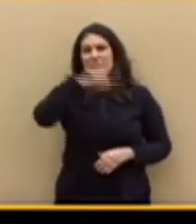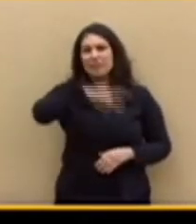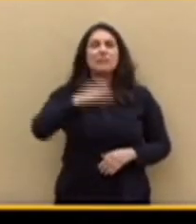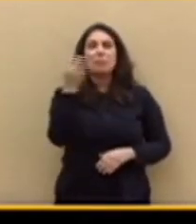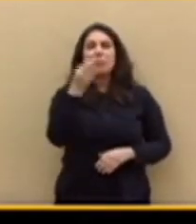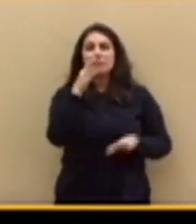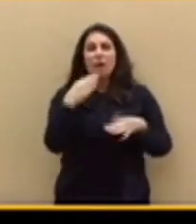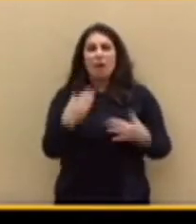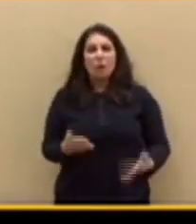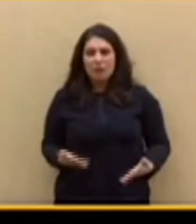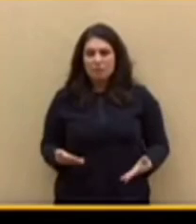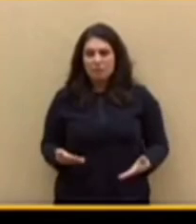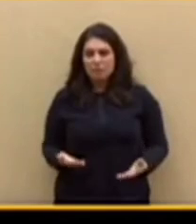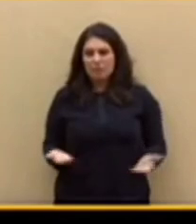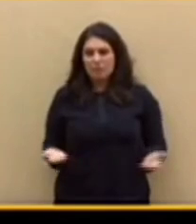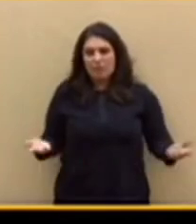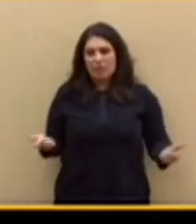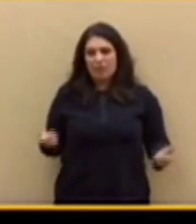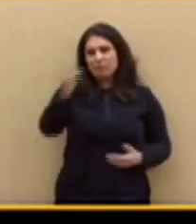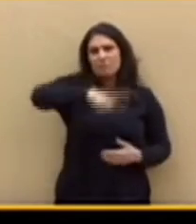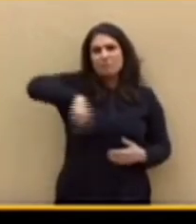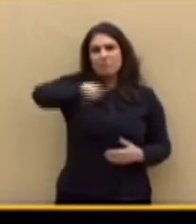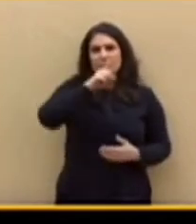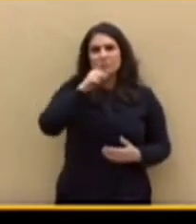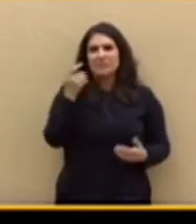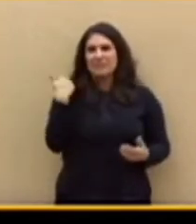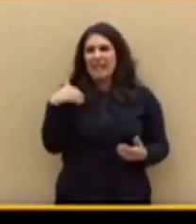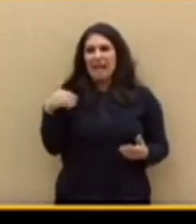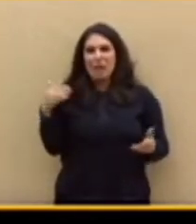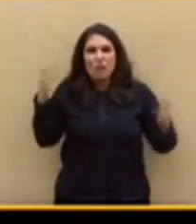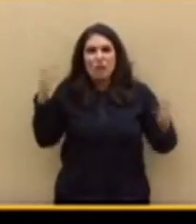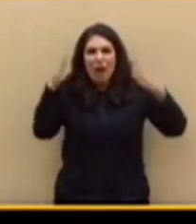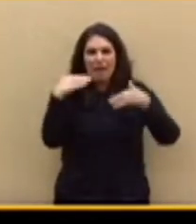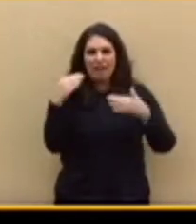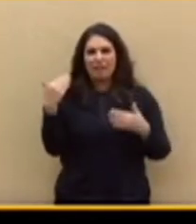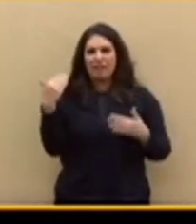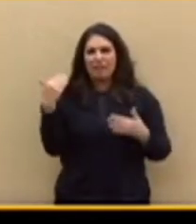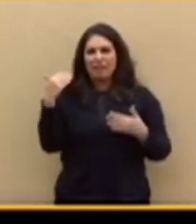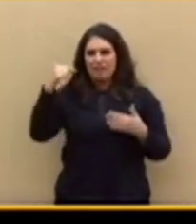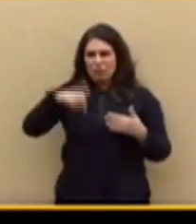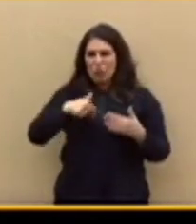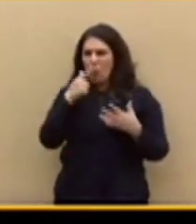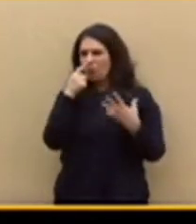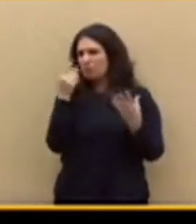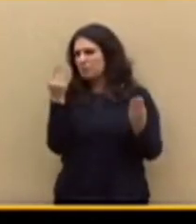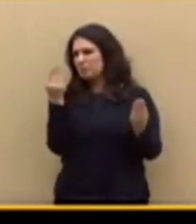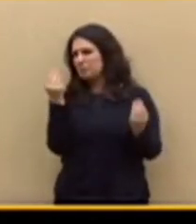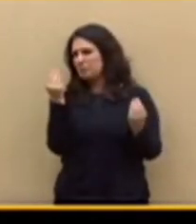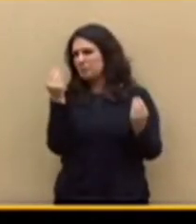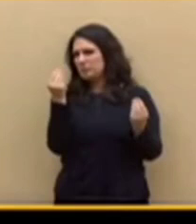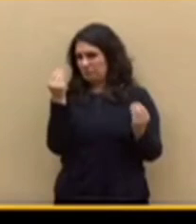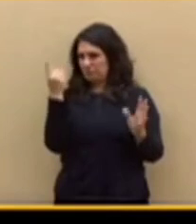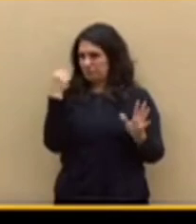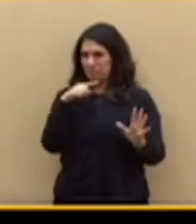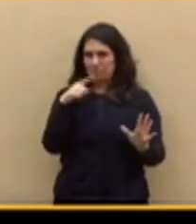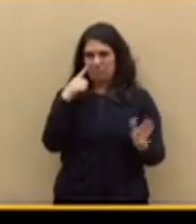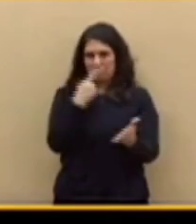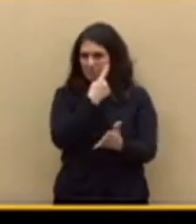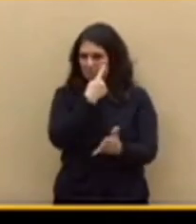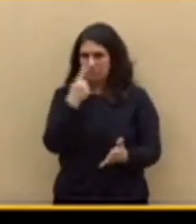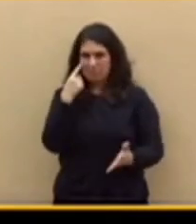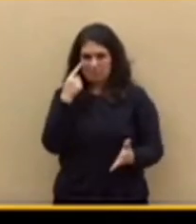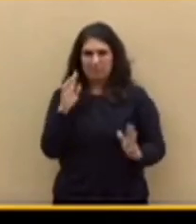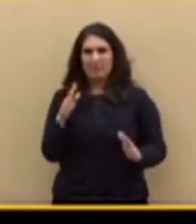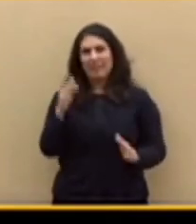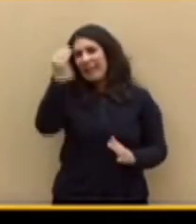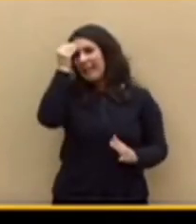hacer un augurio aquí en sede parlamentaria. Creo que a ustedes les va a absorber el Partido